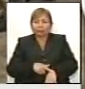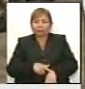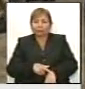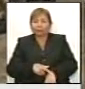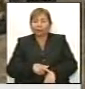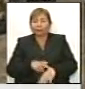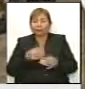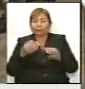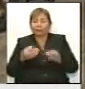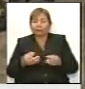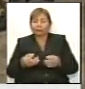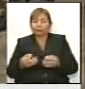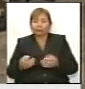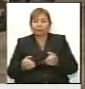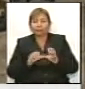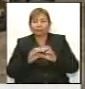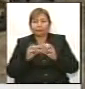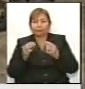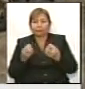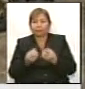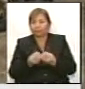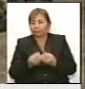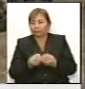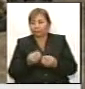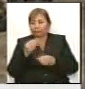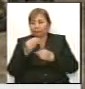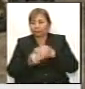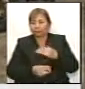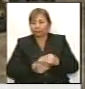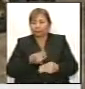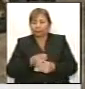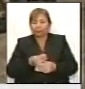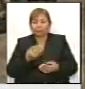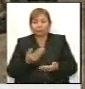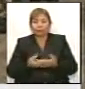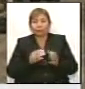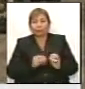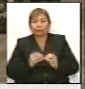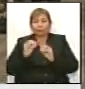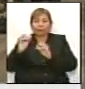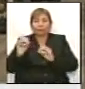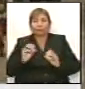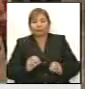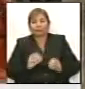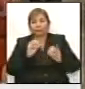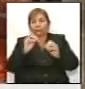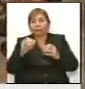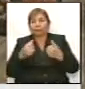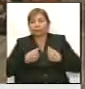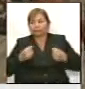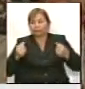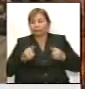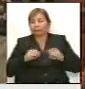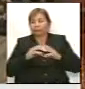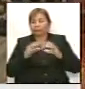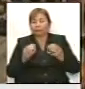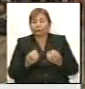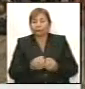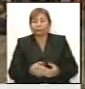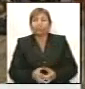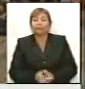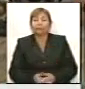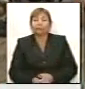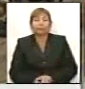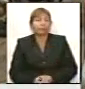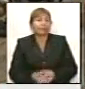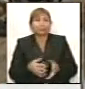hay un tiempo establecido por el comité organizador a nivel mundial en cuanto a traslados de deportistas y comitivas, que no